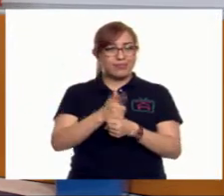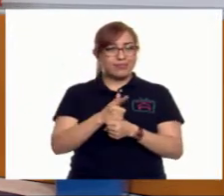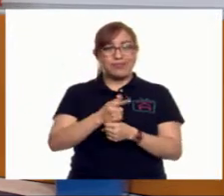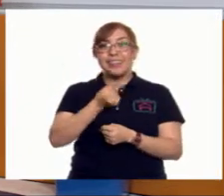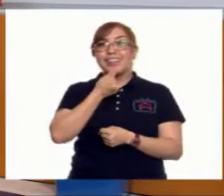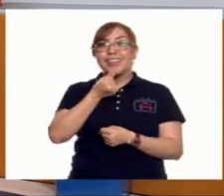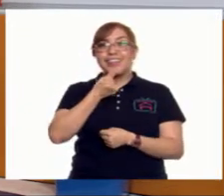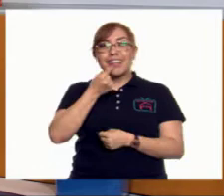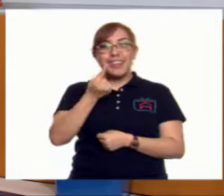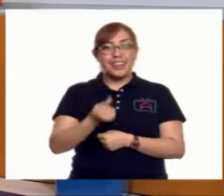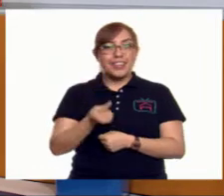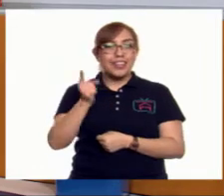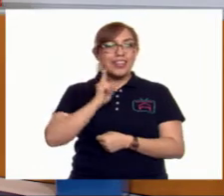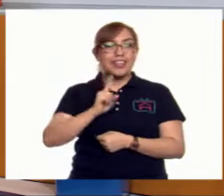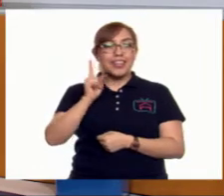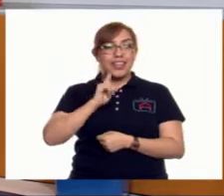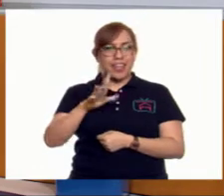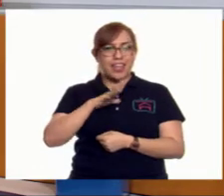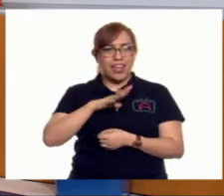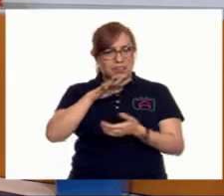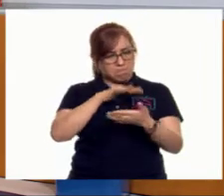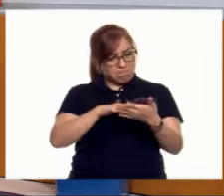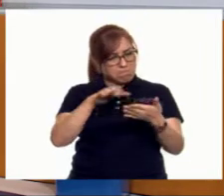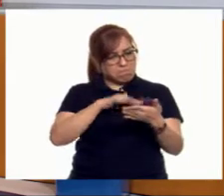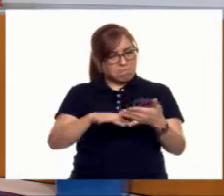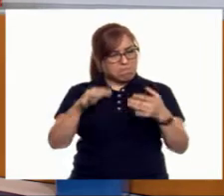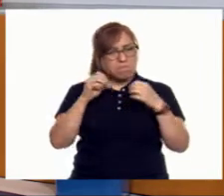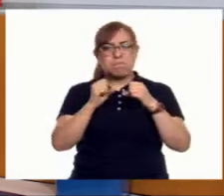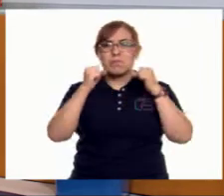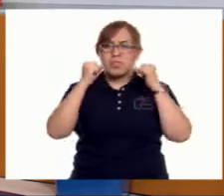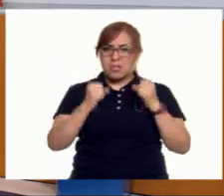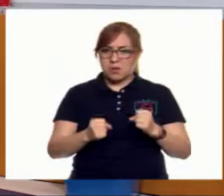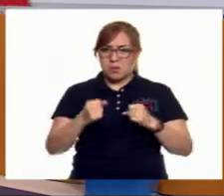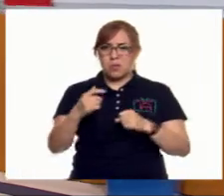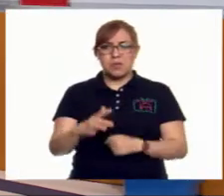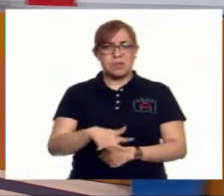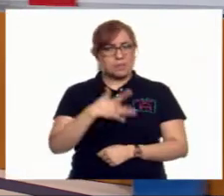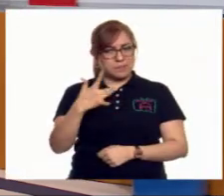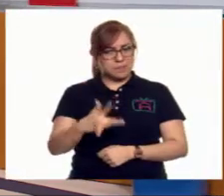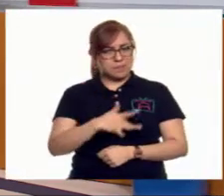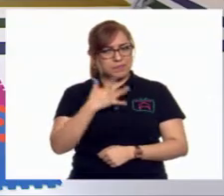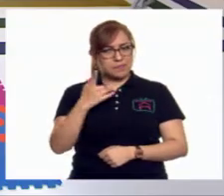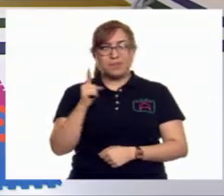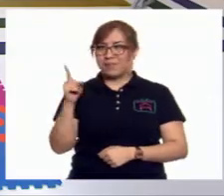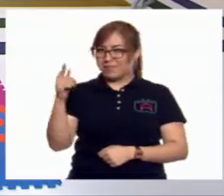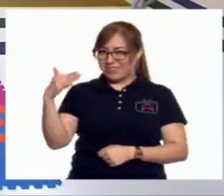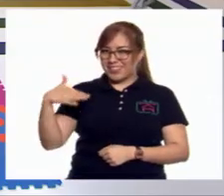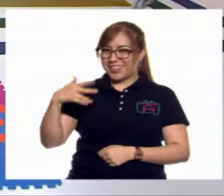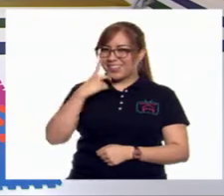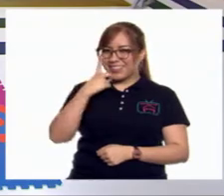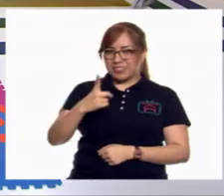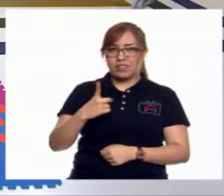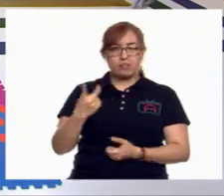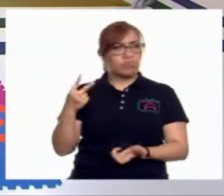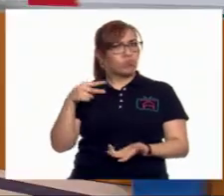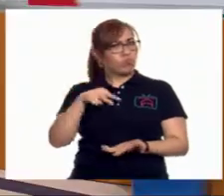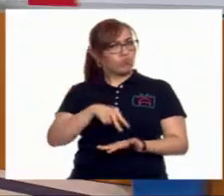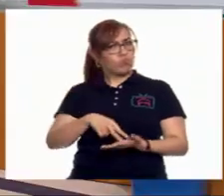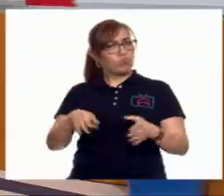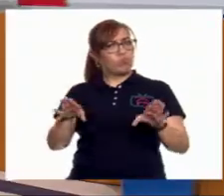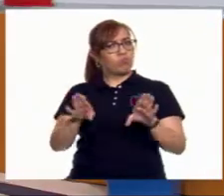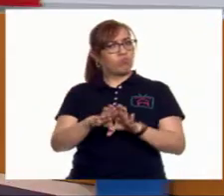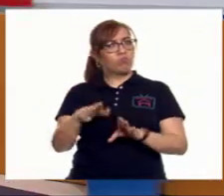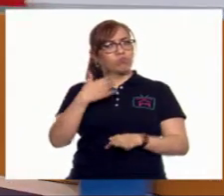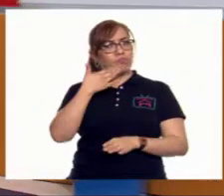estaba dirigiéndose, ajá, y muy segura de sí, lo que mencionabas es el porte. Y bueno, también a